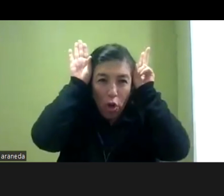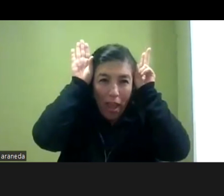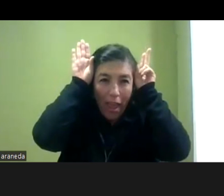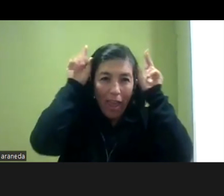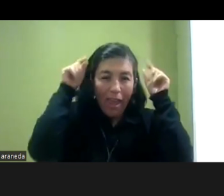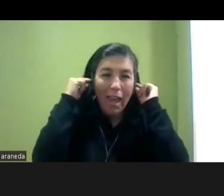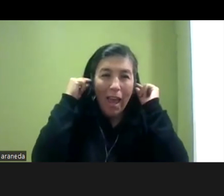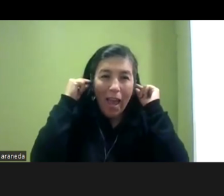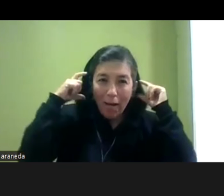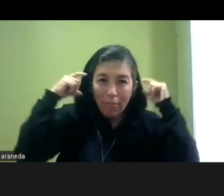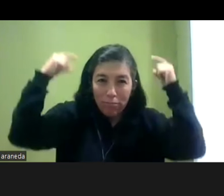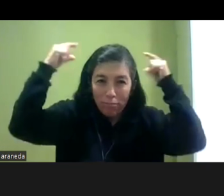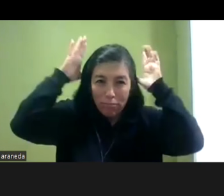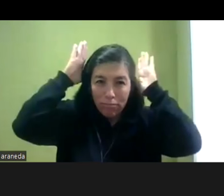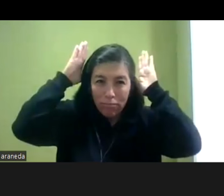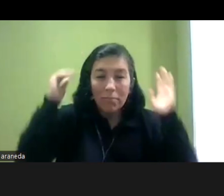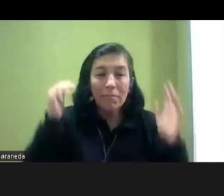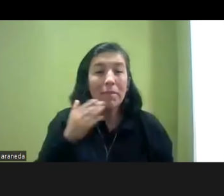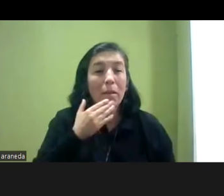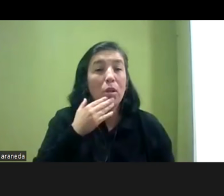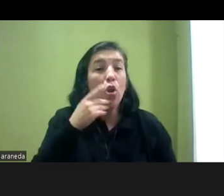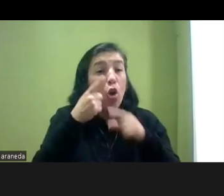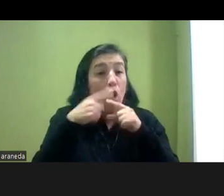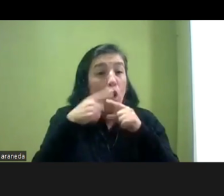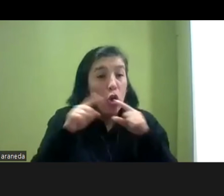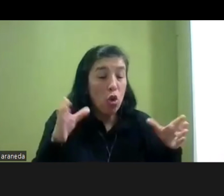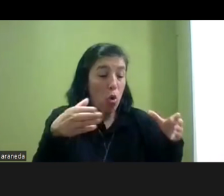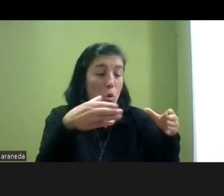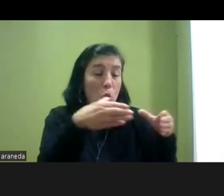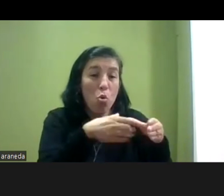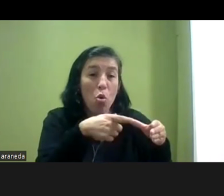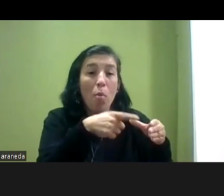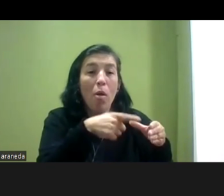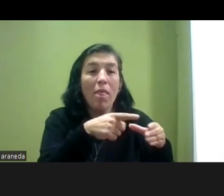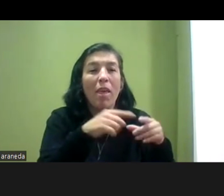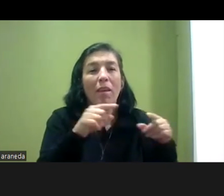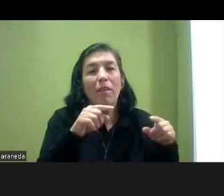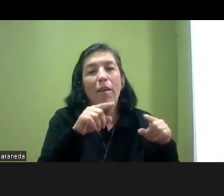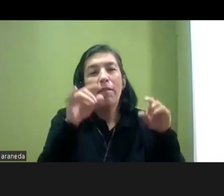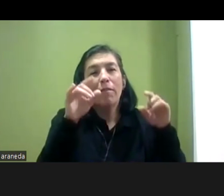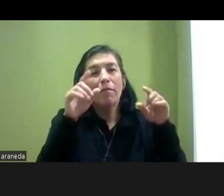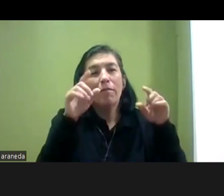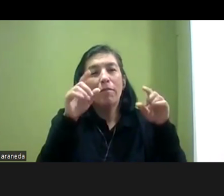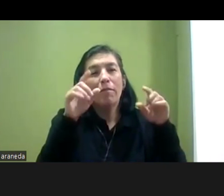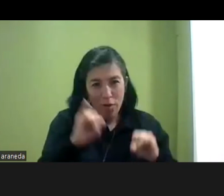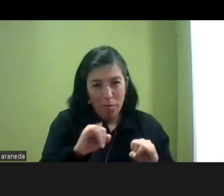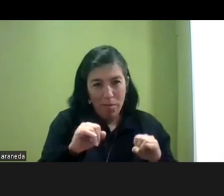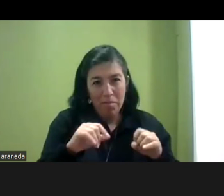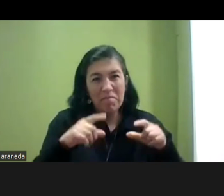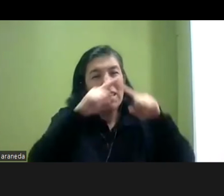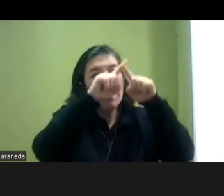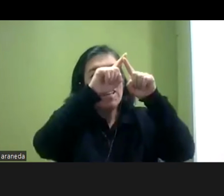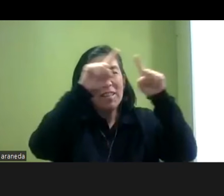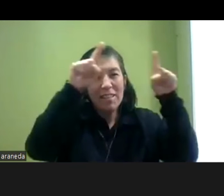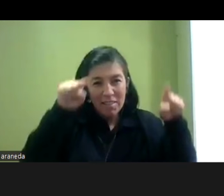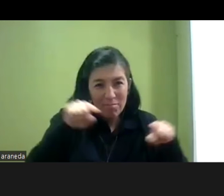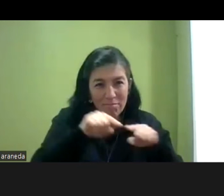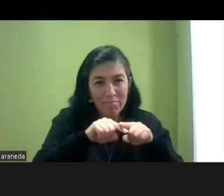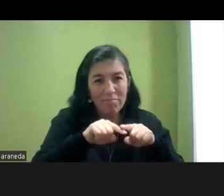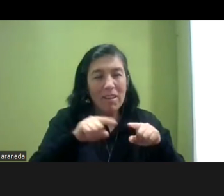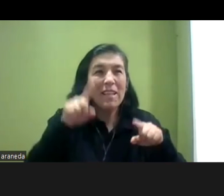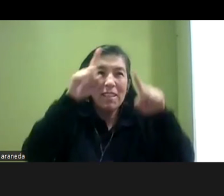erguidas, y otro gran grupo de geométricos. Y en los geométricos diría yo que está